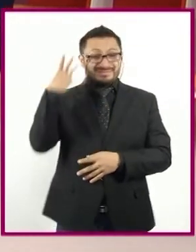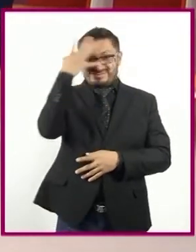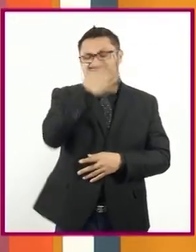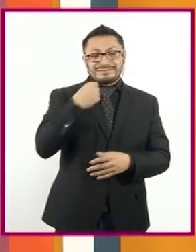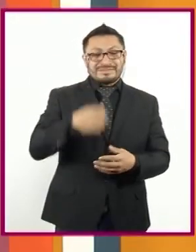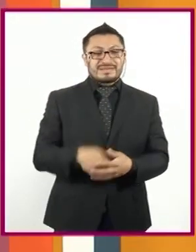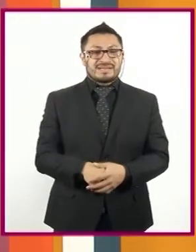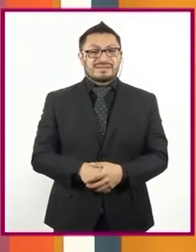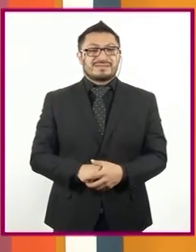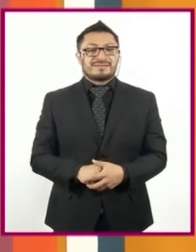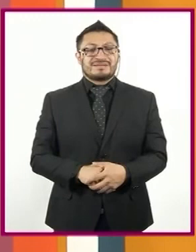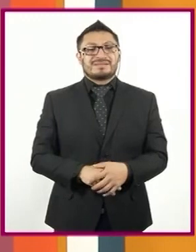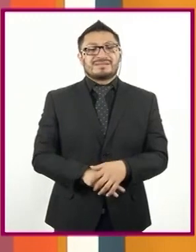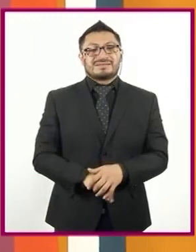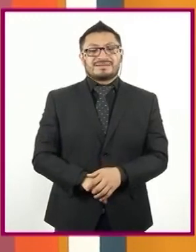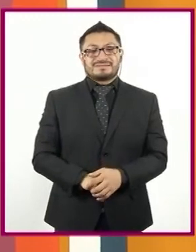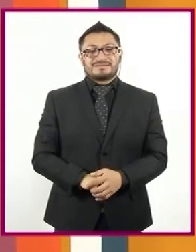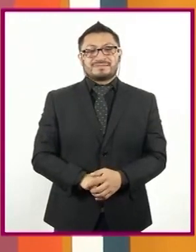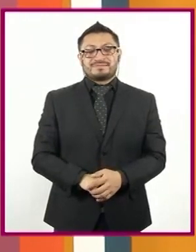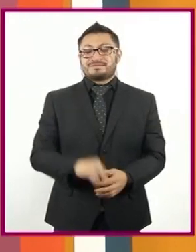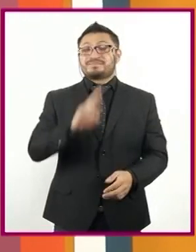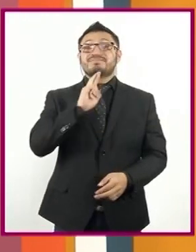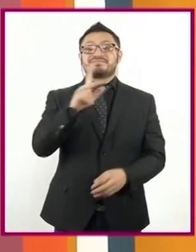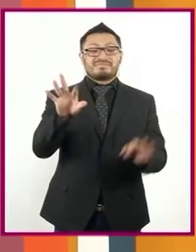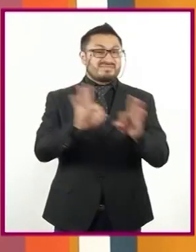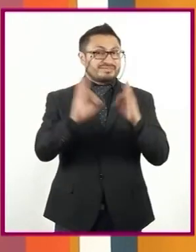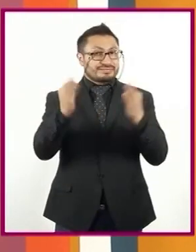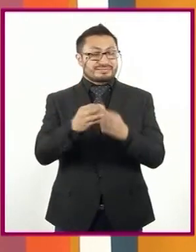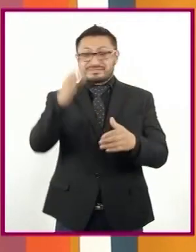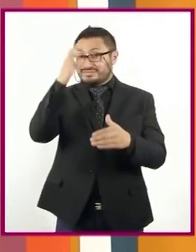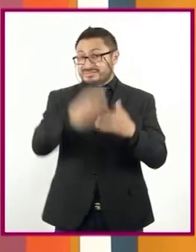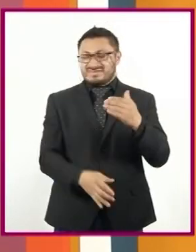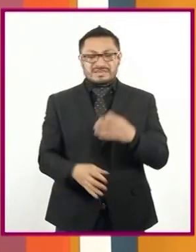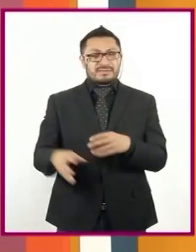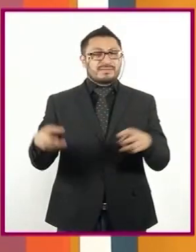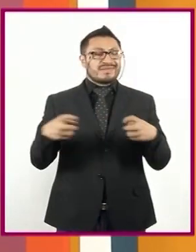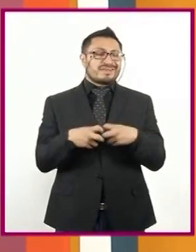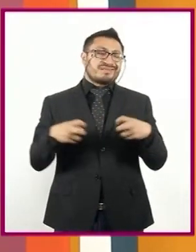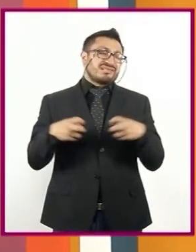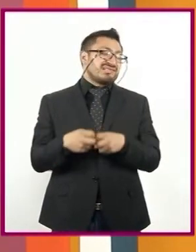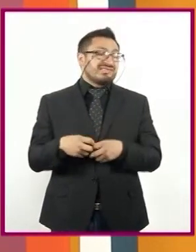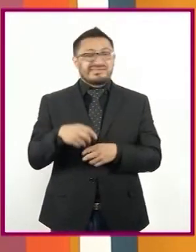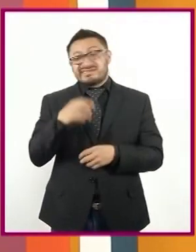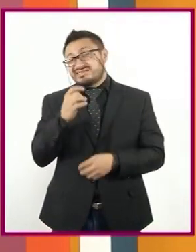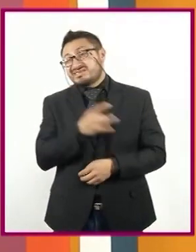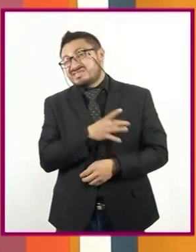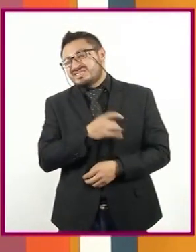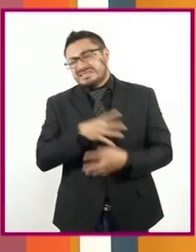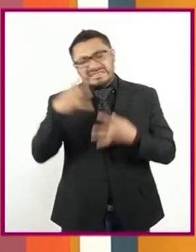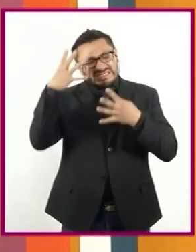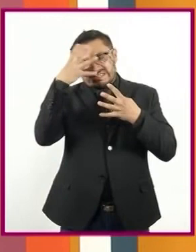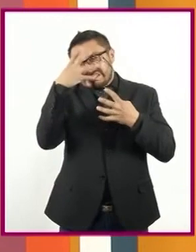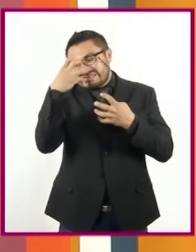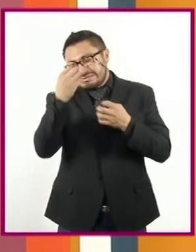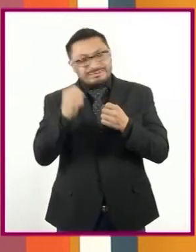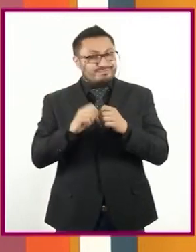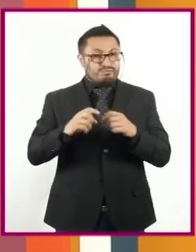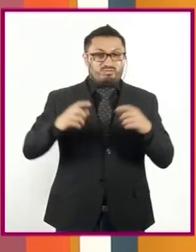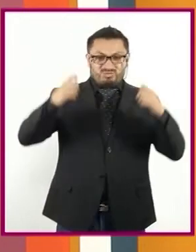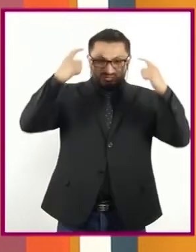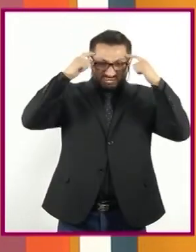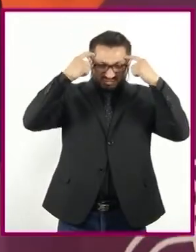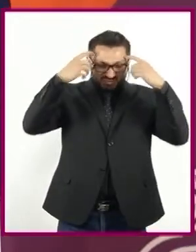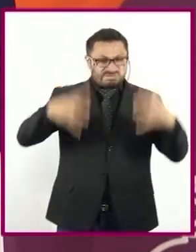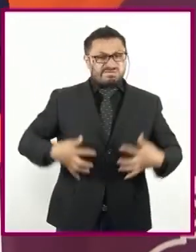lindísimo. La mejor manera de terminar con la angustia, el miedo o la frustración es justamente